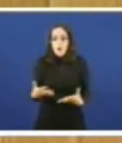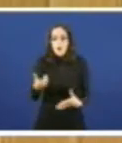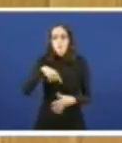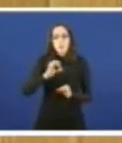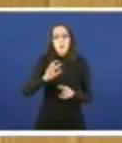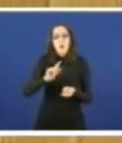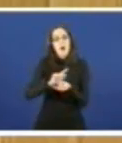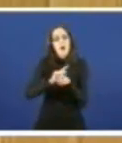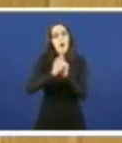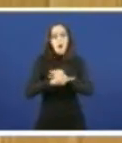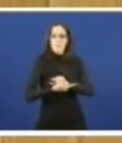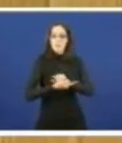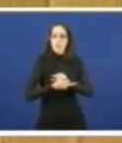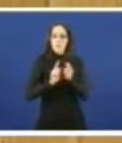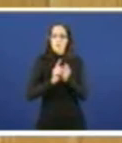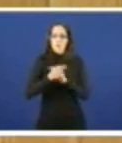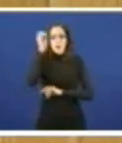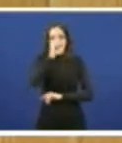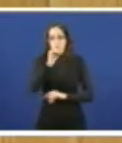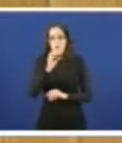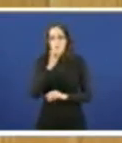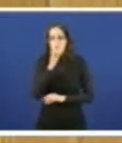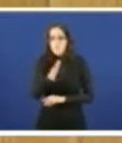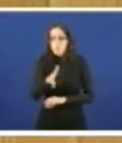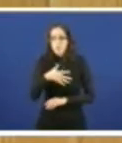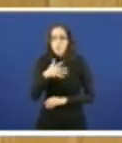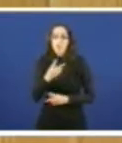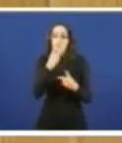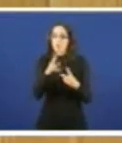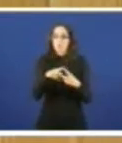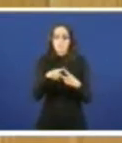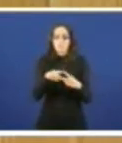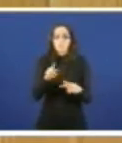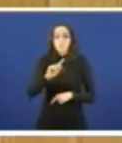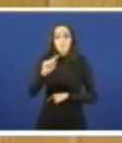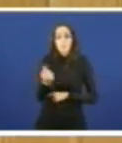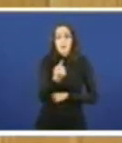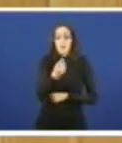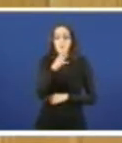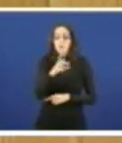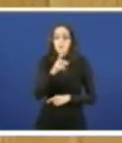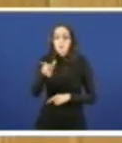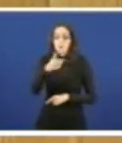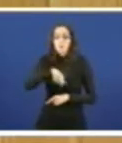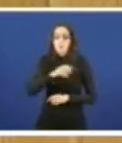postura. Mudamos a nosa postura, señora Adán, por dúas razóns. En primeiro lugar, porque nosoutros creemos máis